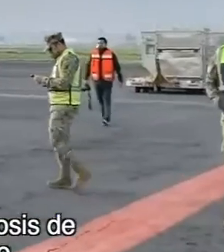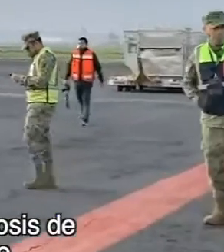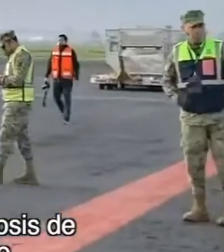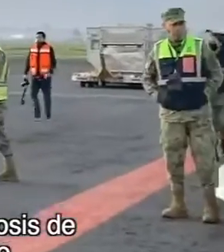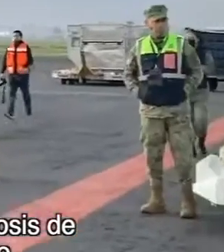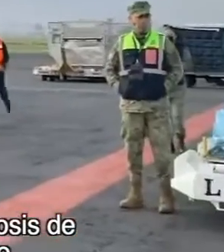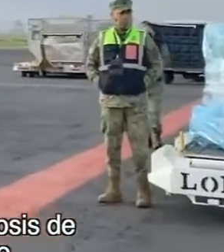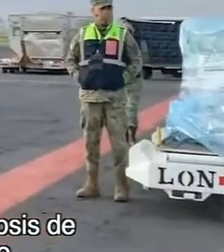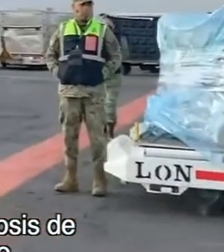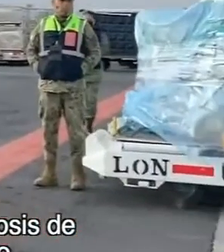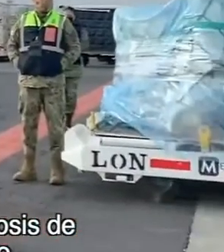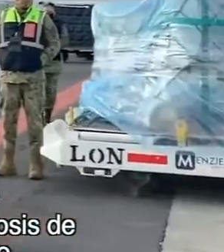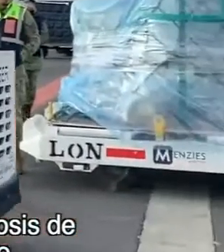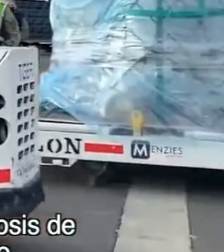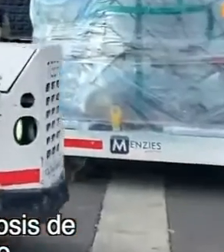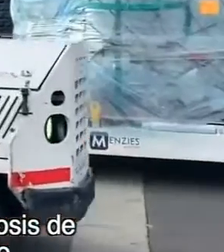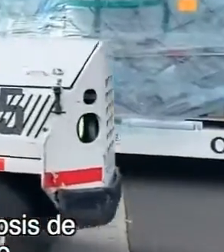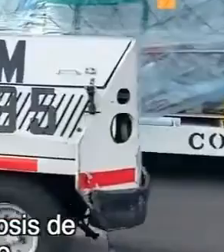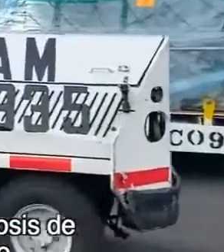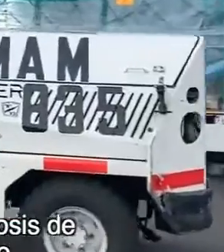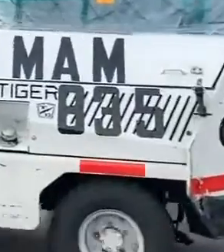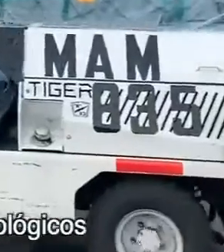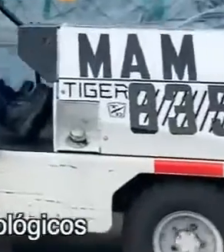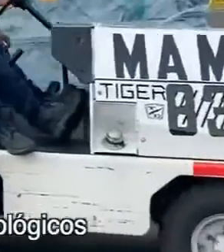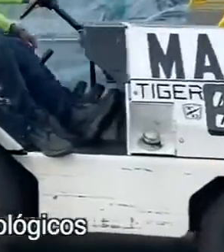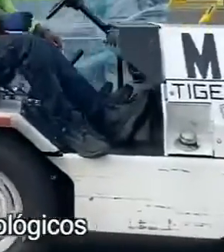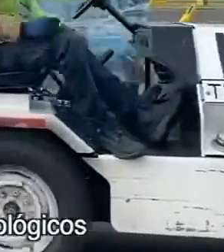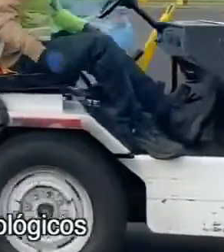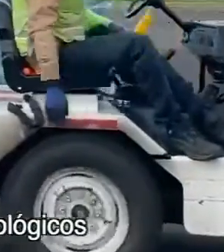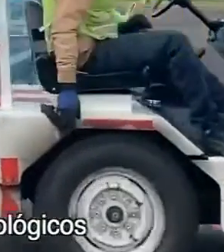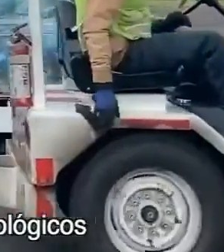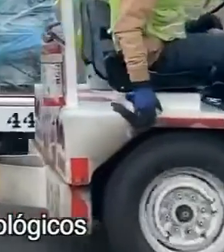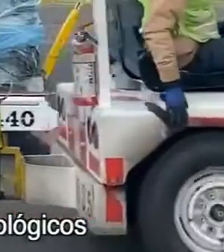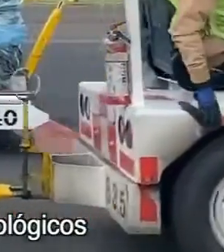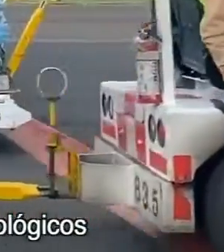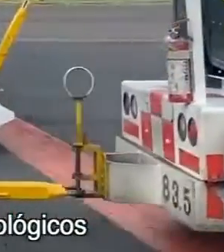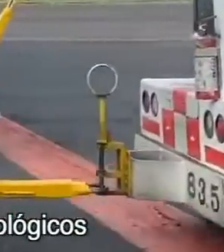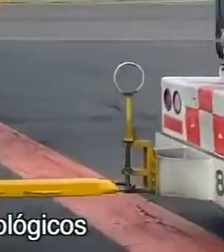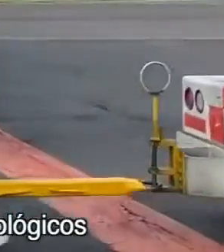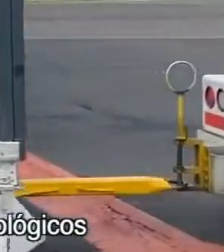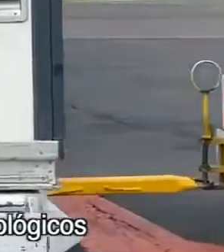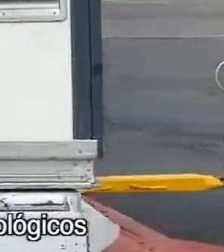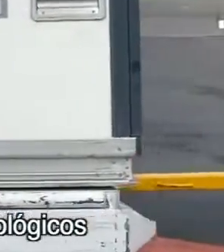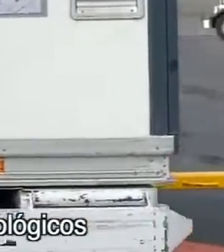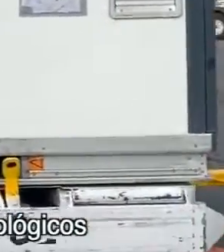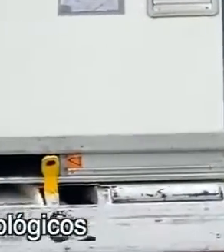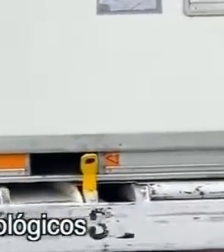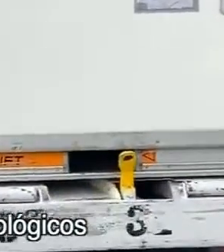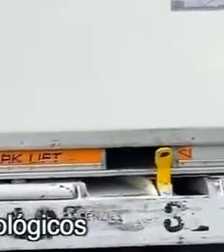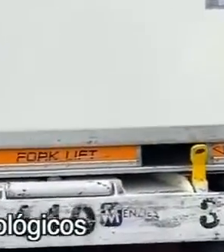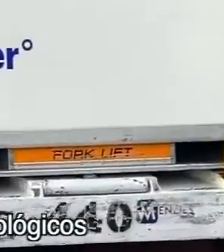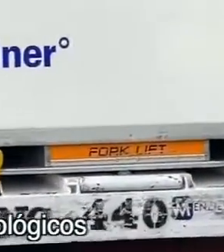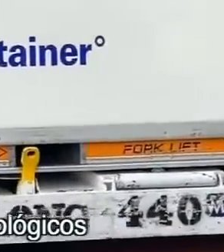4.545.310 dosis de CanSino Biologics envasadas en Querétaro, para hacer un total de